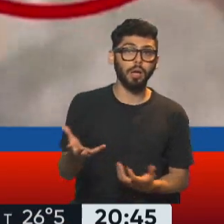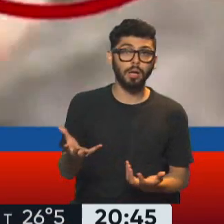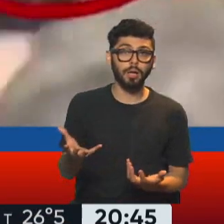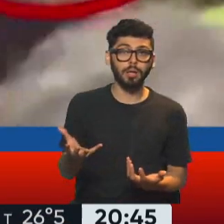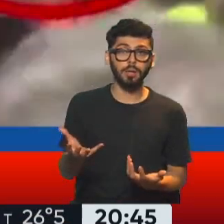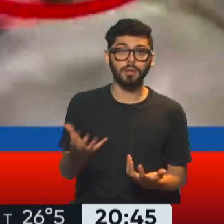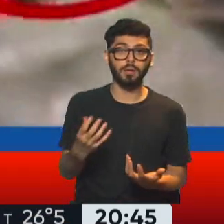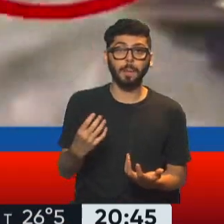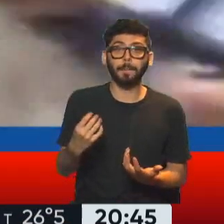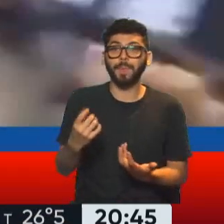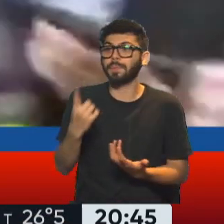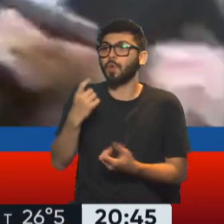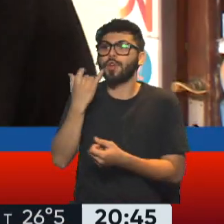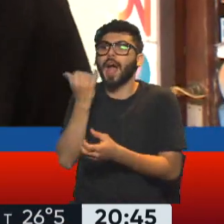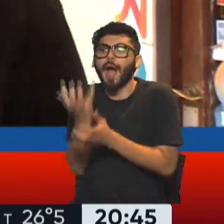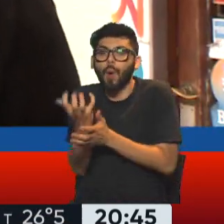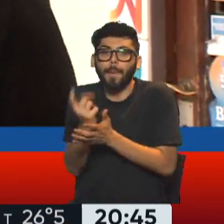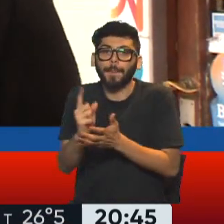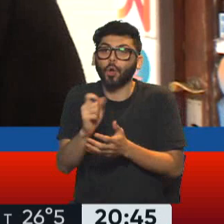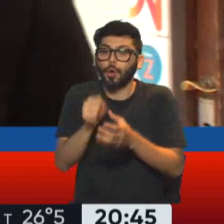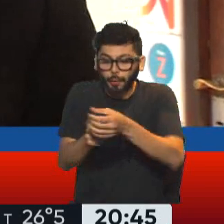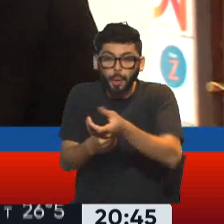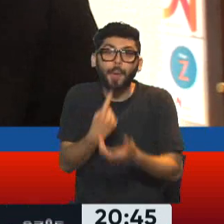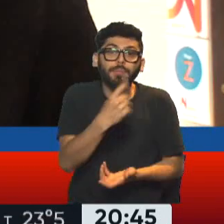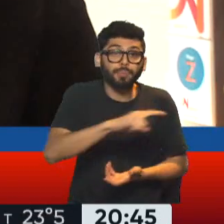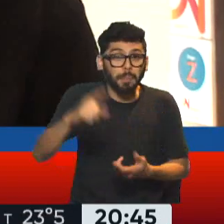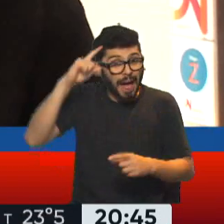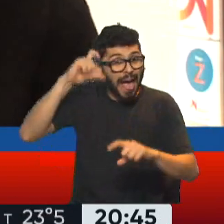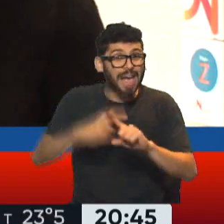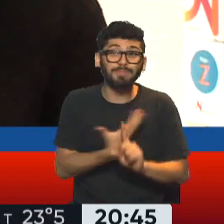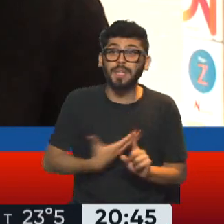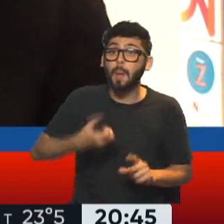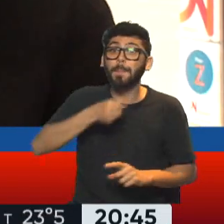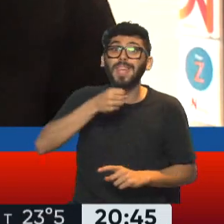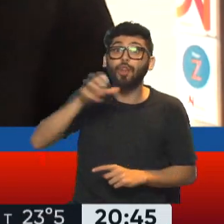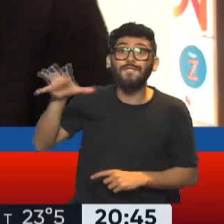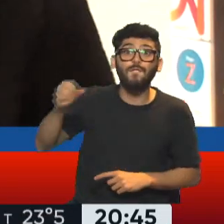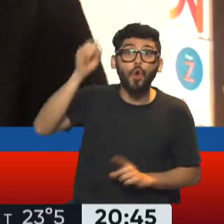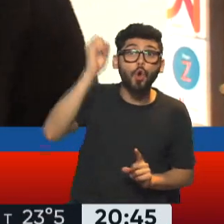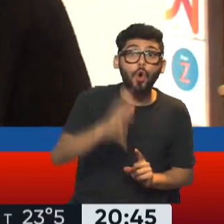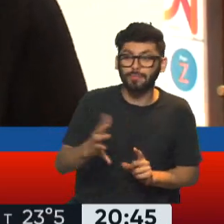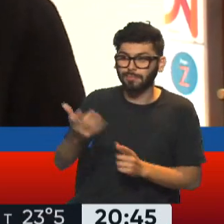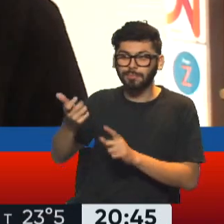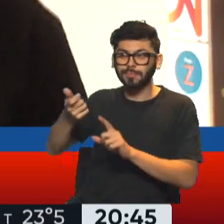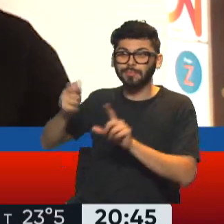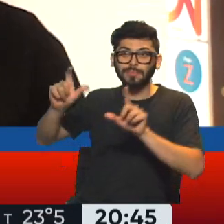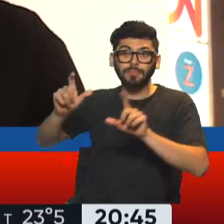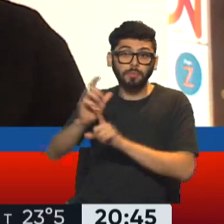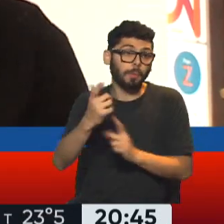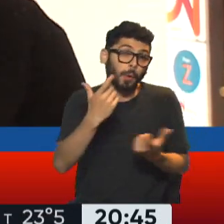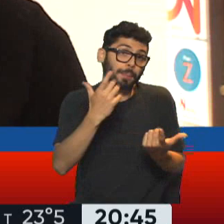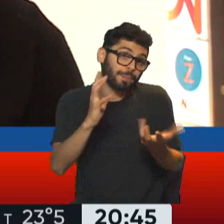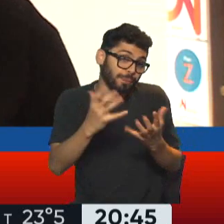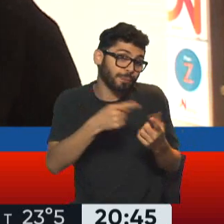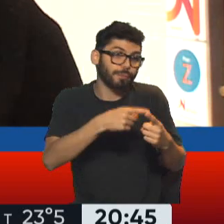es que no te dejan tu herramienta de trabajo para preguntar y un expresidente que agarra un micrófono y lo tira al suelo de un medio que en principio es crítico